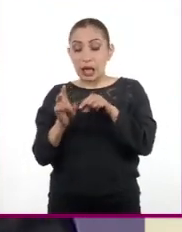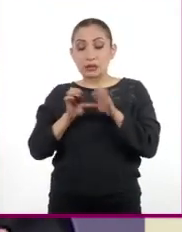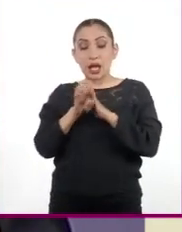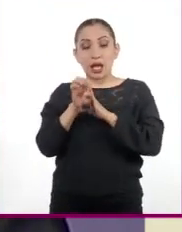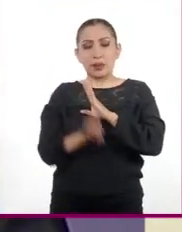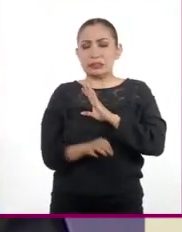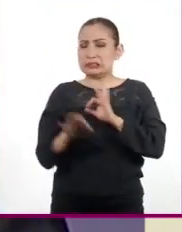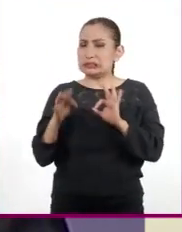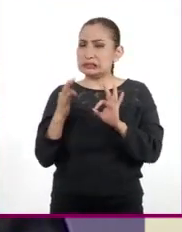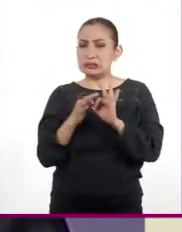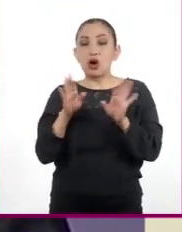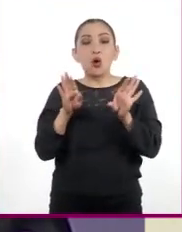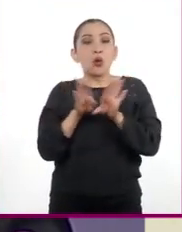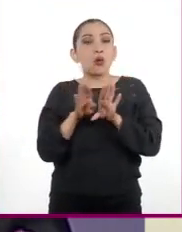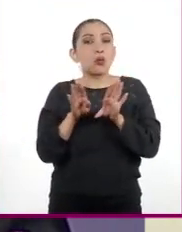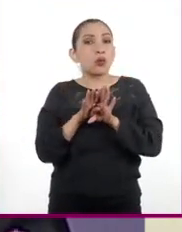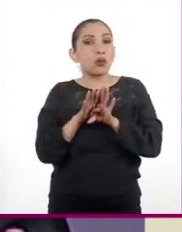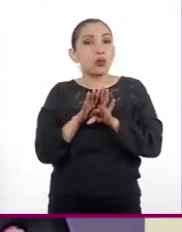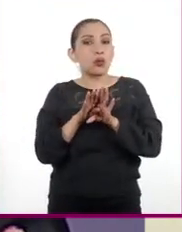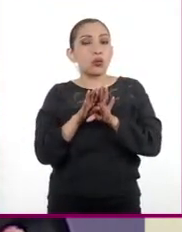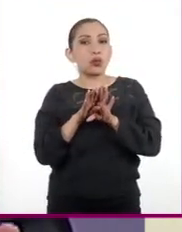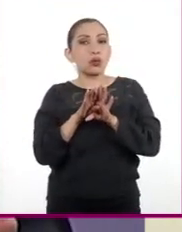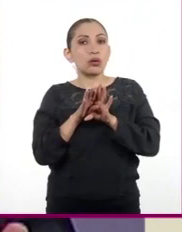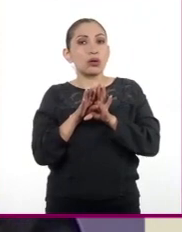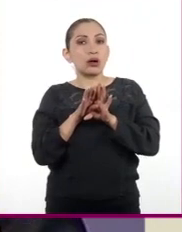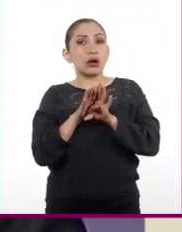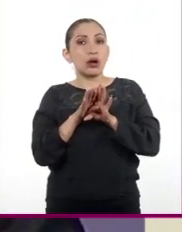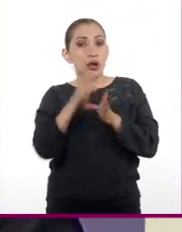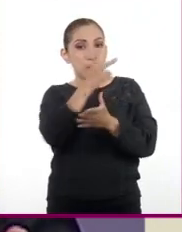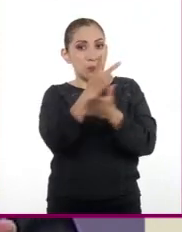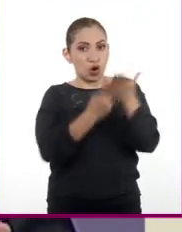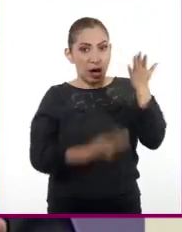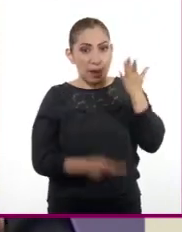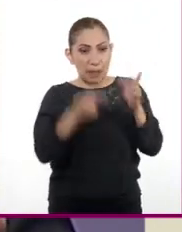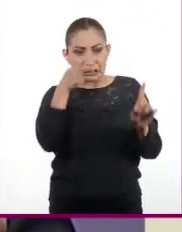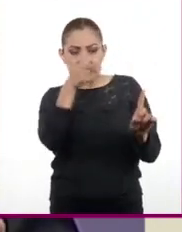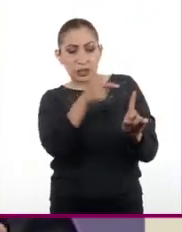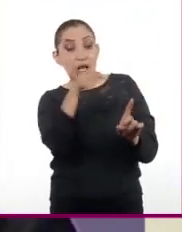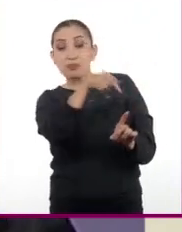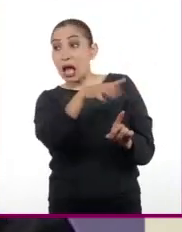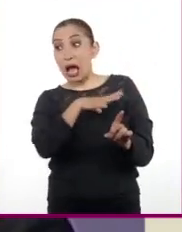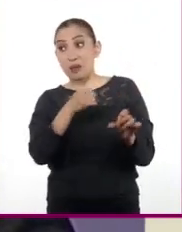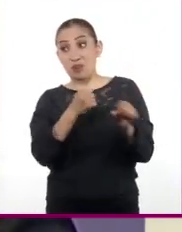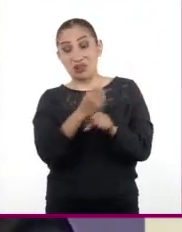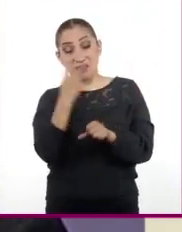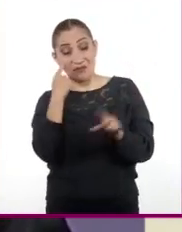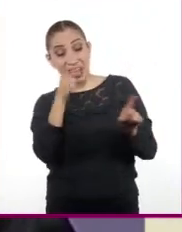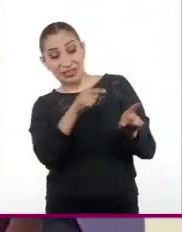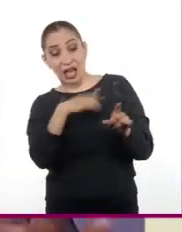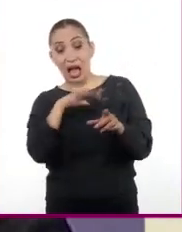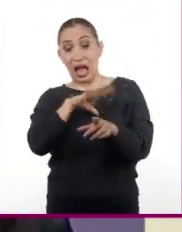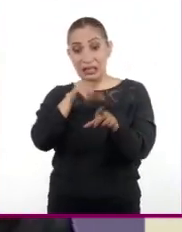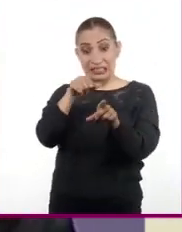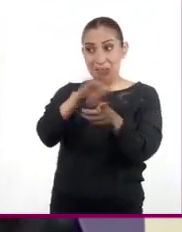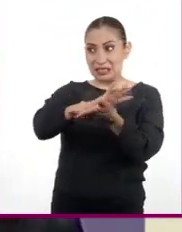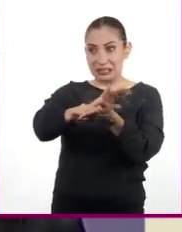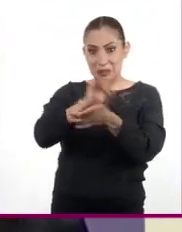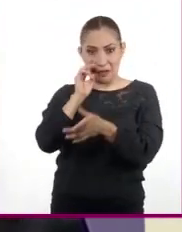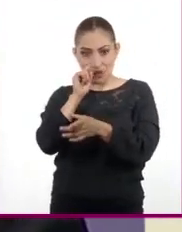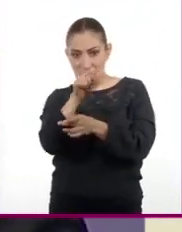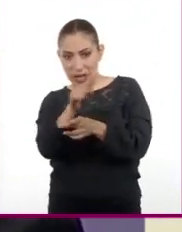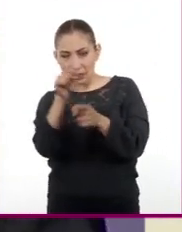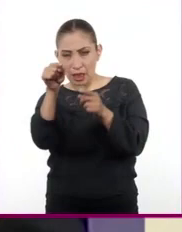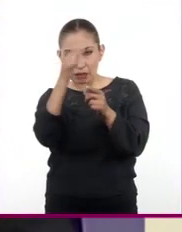ejemplos específicos de cómo en programas específicos hay violencia, hay discriminación, ya lo mencionaba la